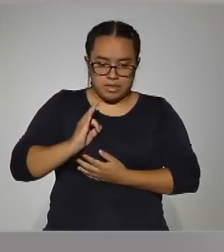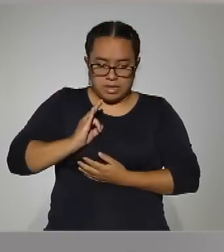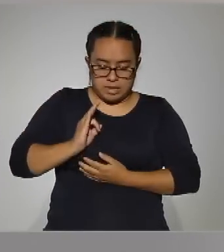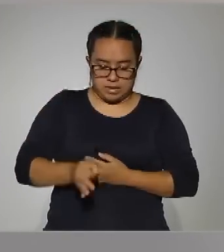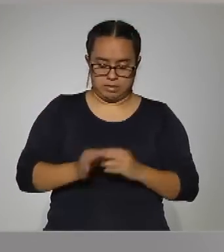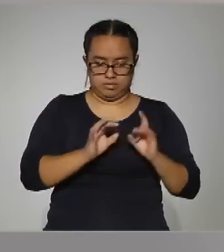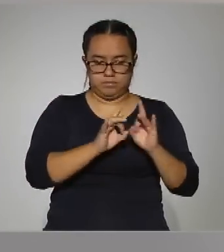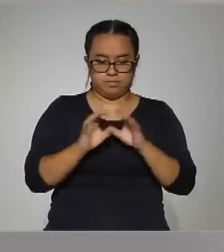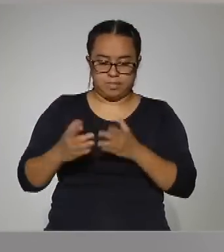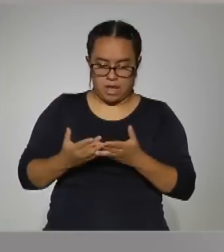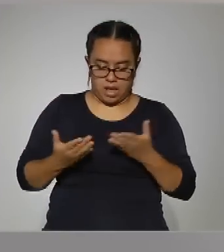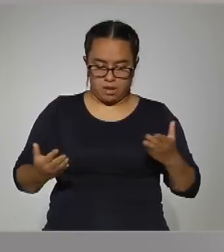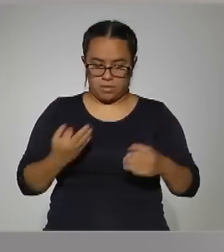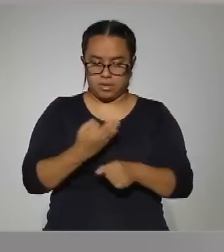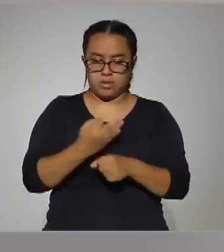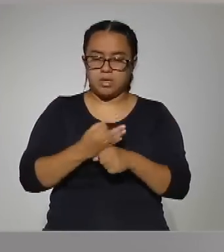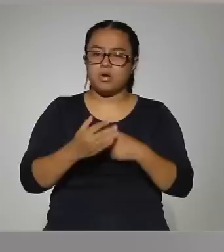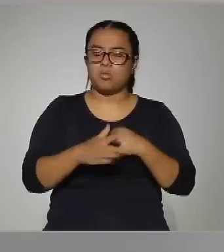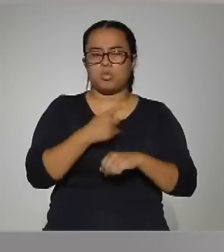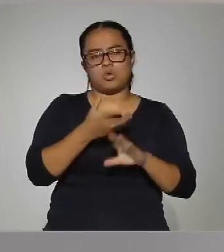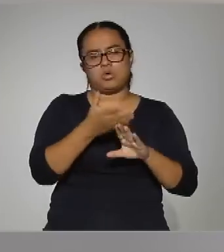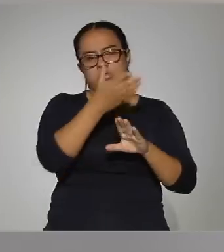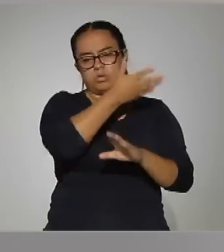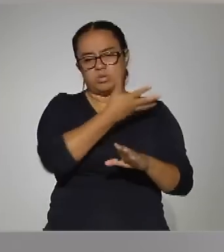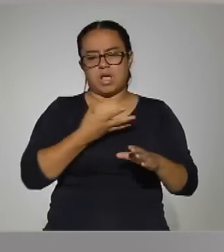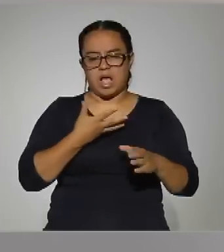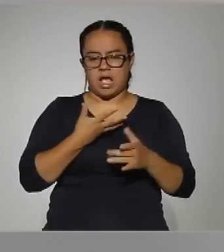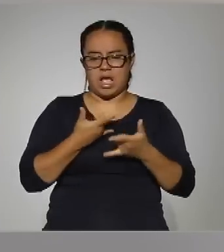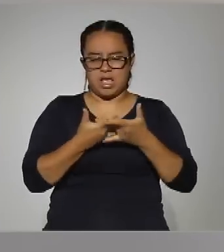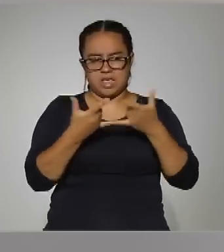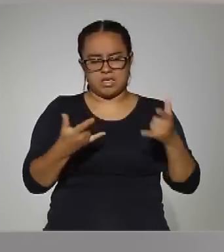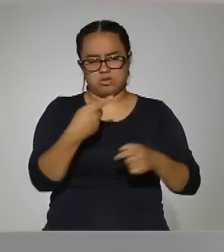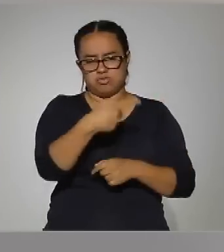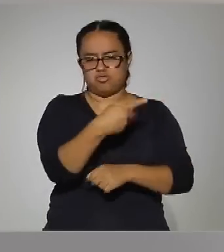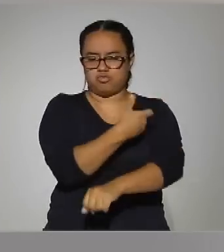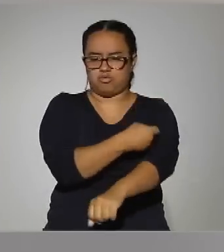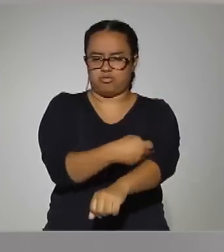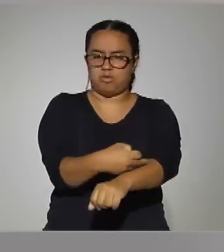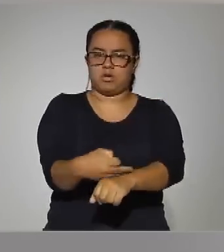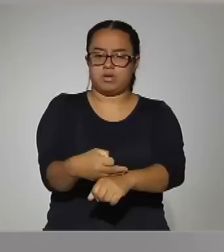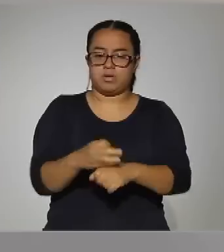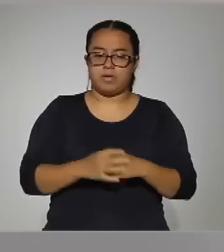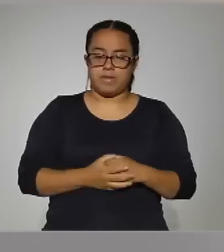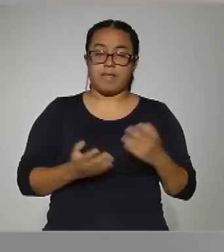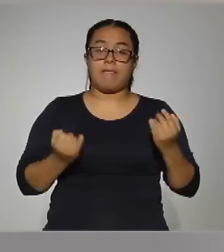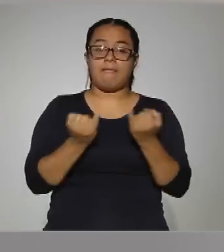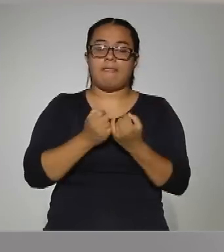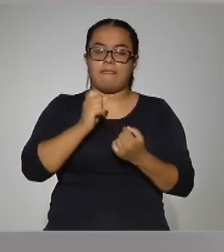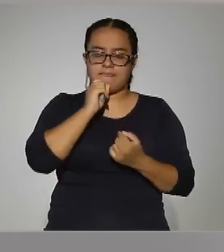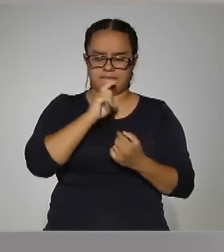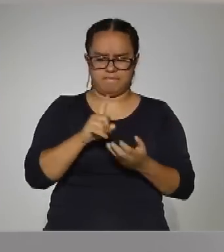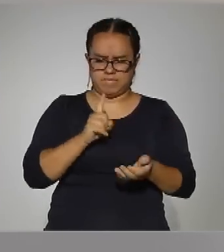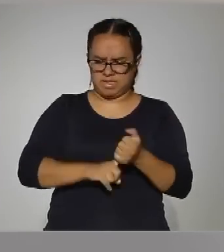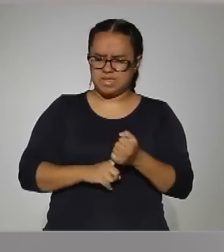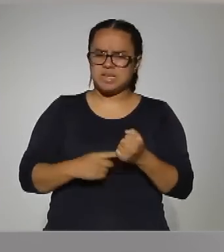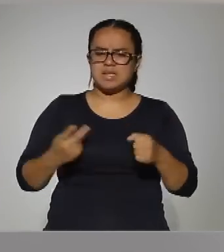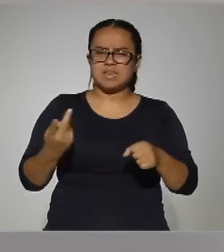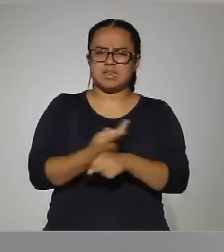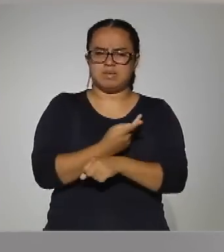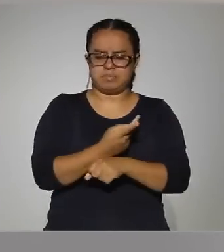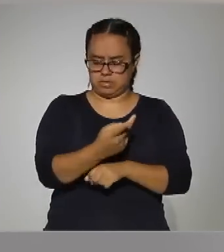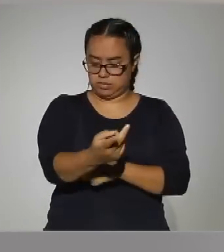situaciones del presente por todos los antecedentes históricos que hay en la familia, ¿no? Y el ruido involutivo nos lleva a